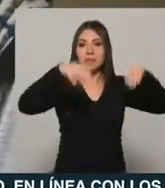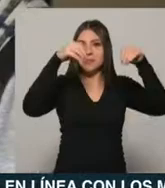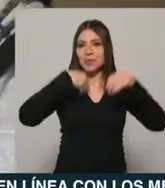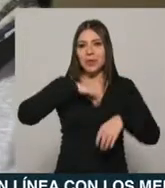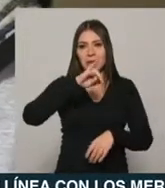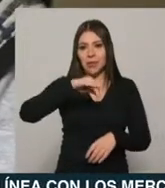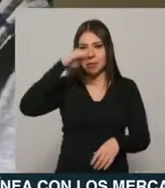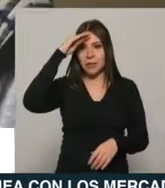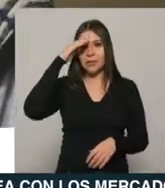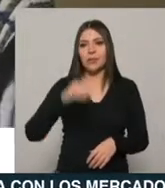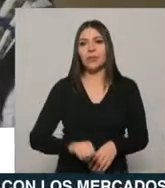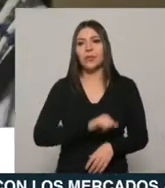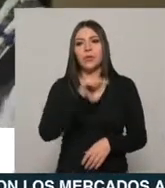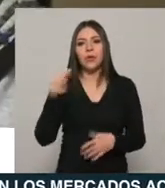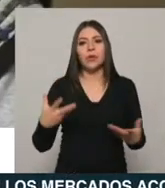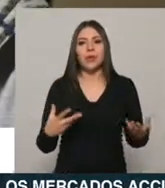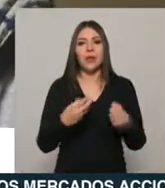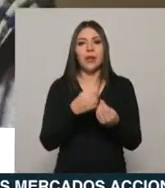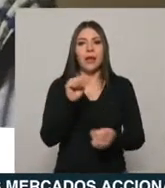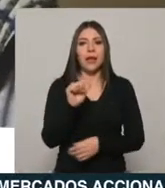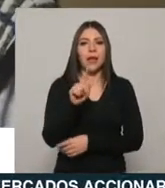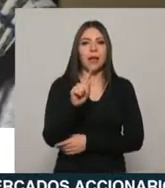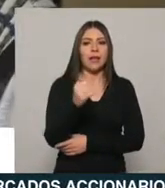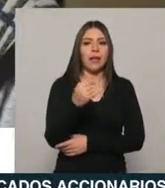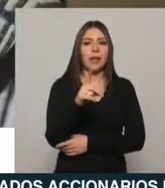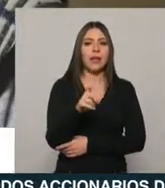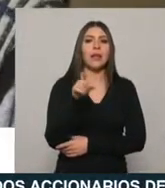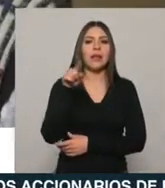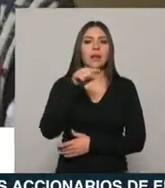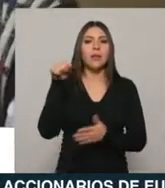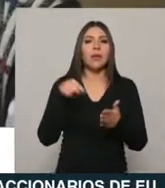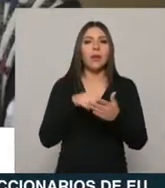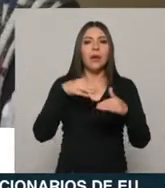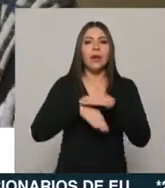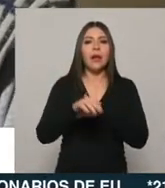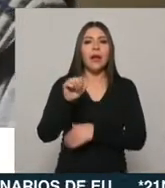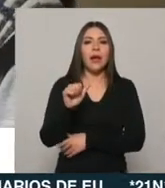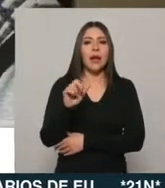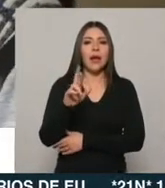Ataide en la Arena México, ahí trabajé muy alto.